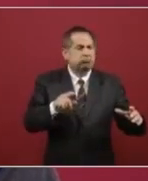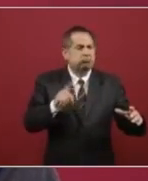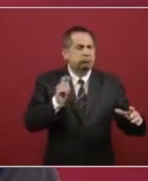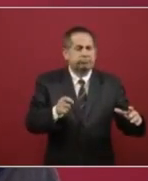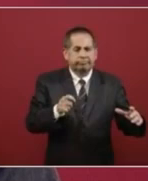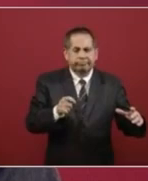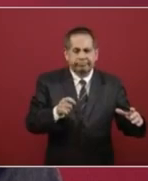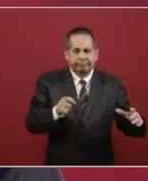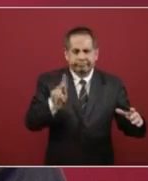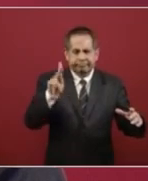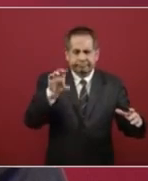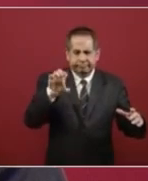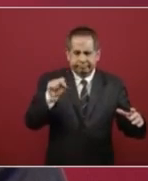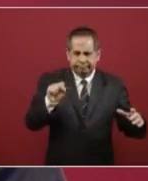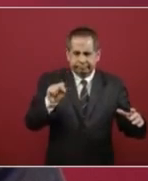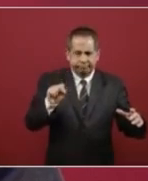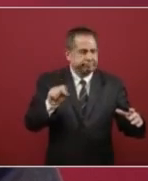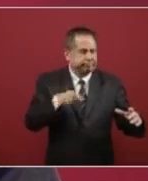el PES,